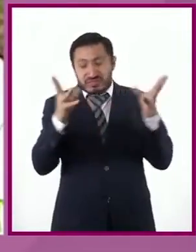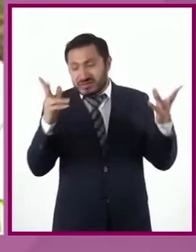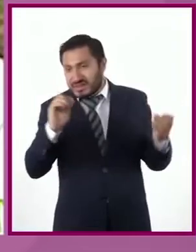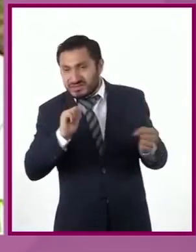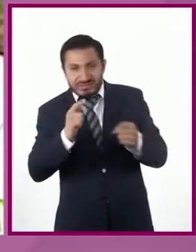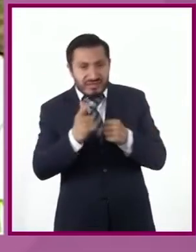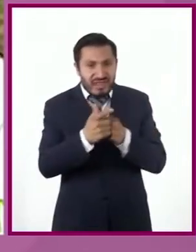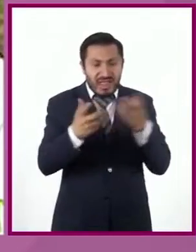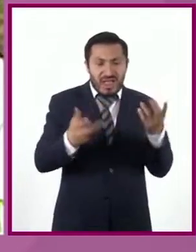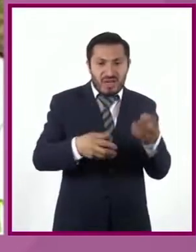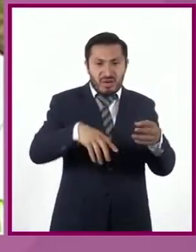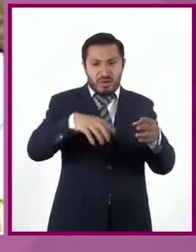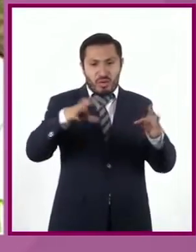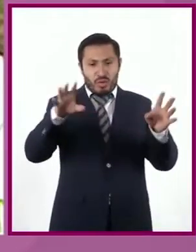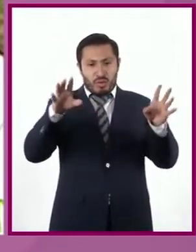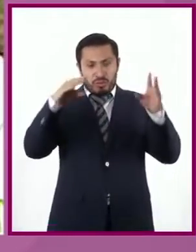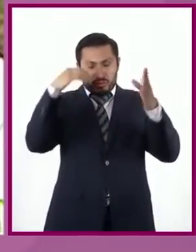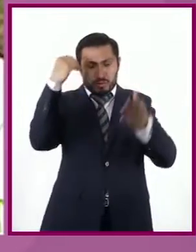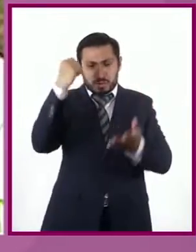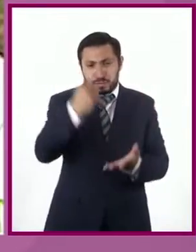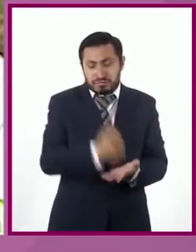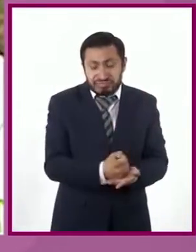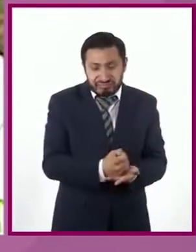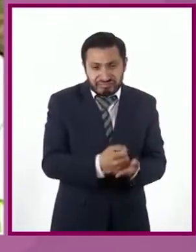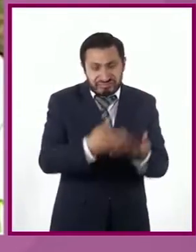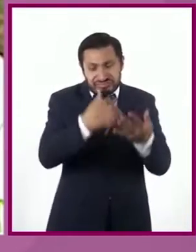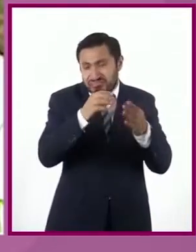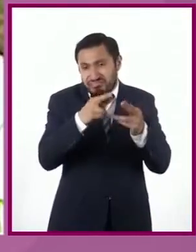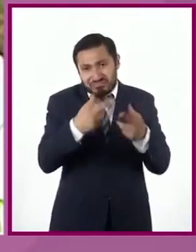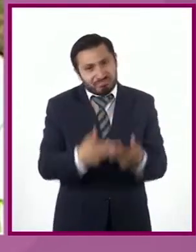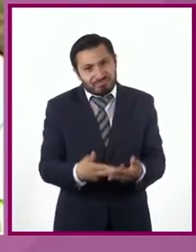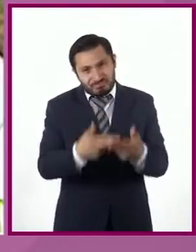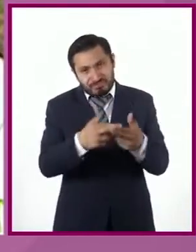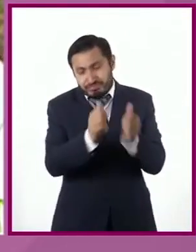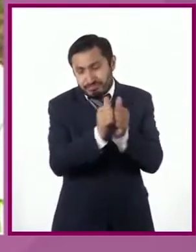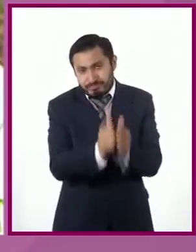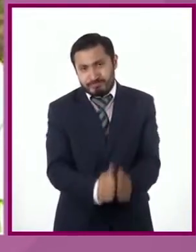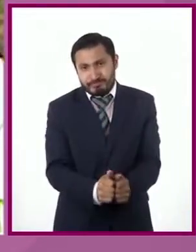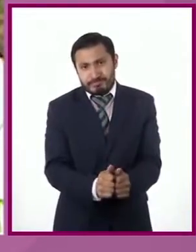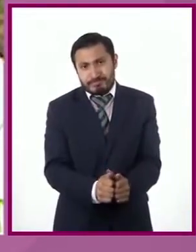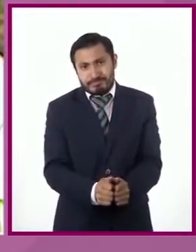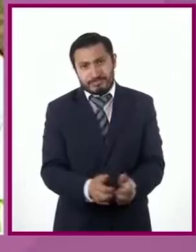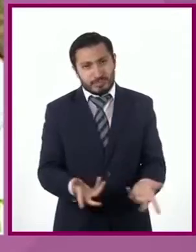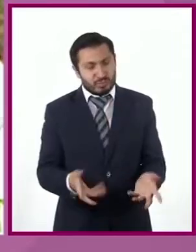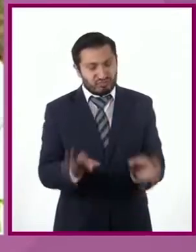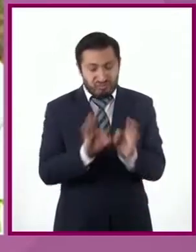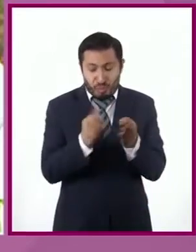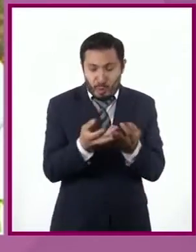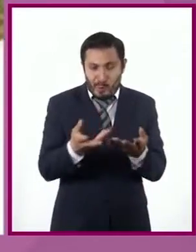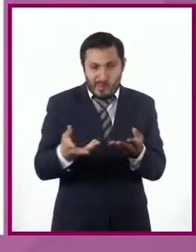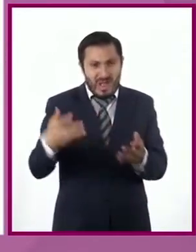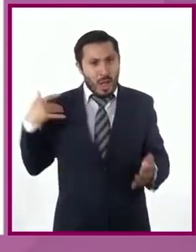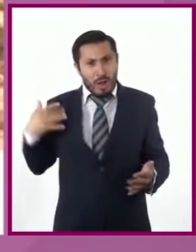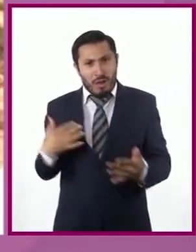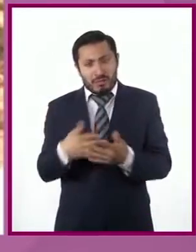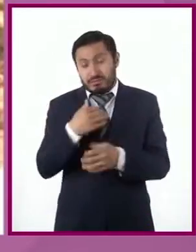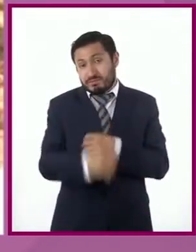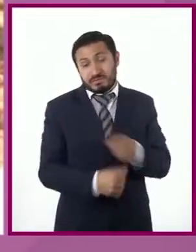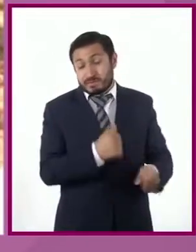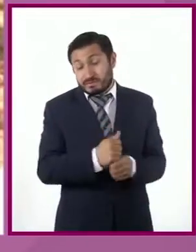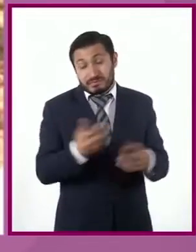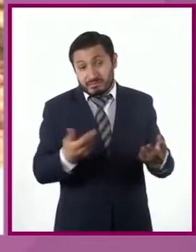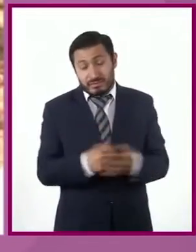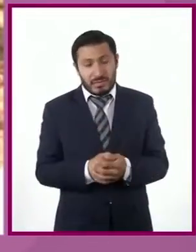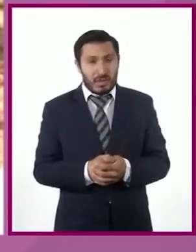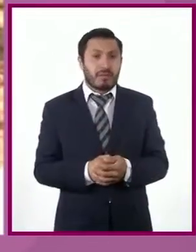y cae y así se queda por conservado su figura ahí durante años. Es cuando